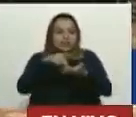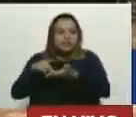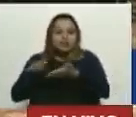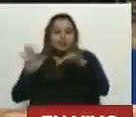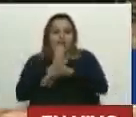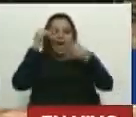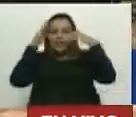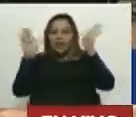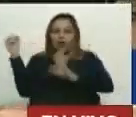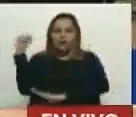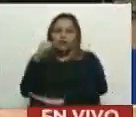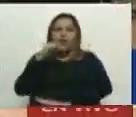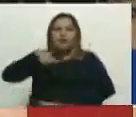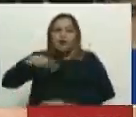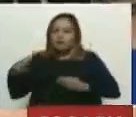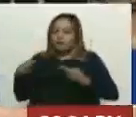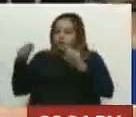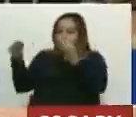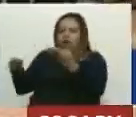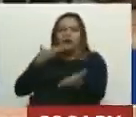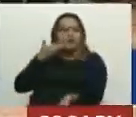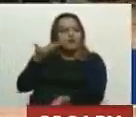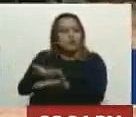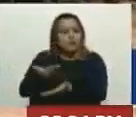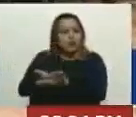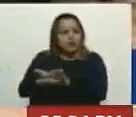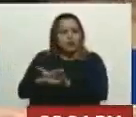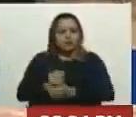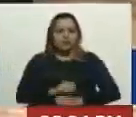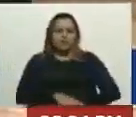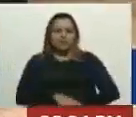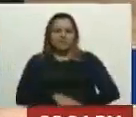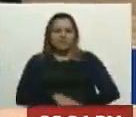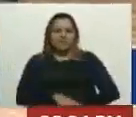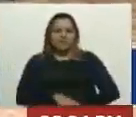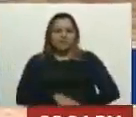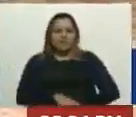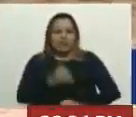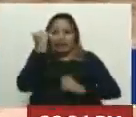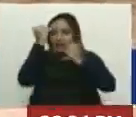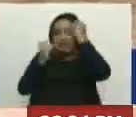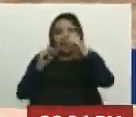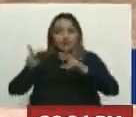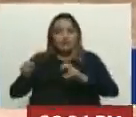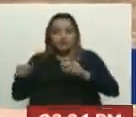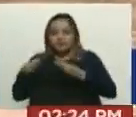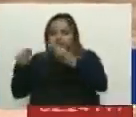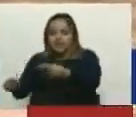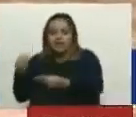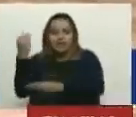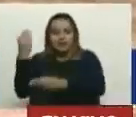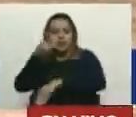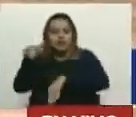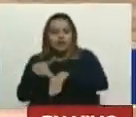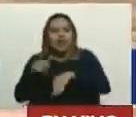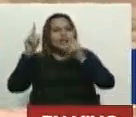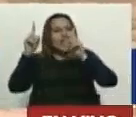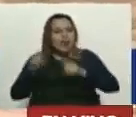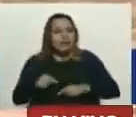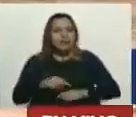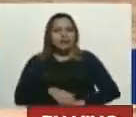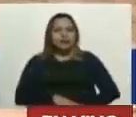en este tema puedan entregar directamente sus aportes, sus propuestas a la Asamblea Nacional. También vamos